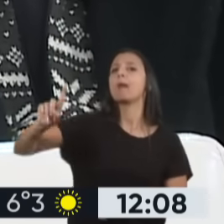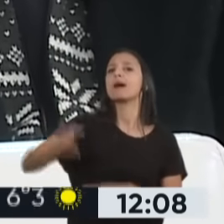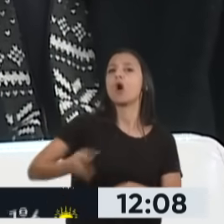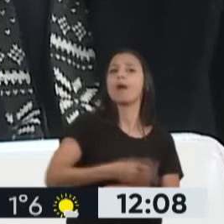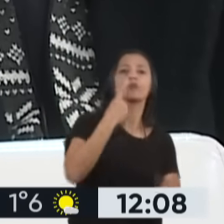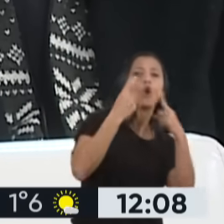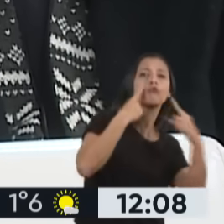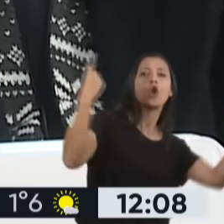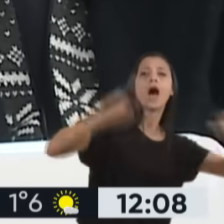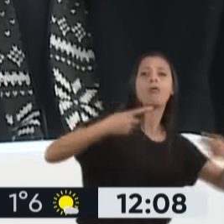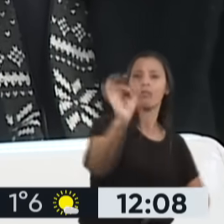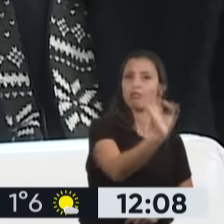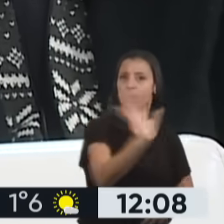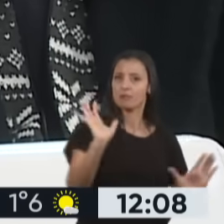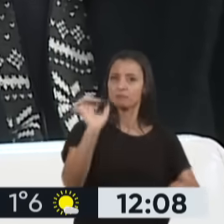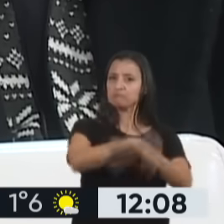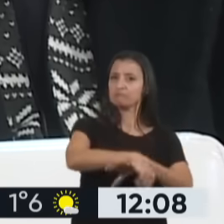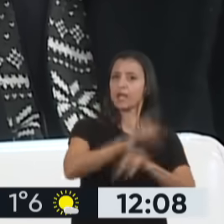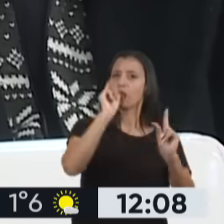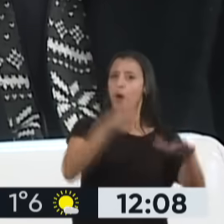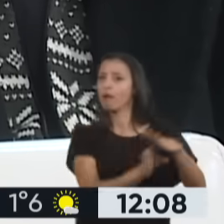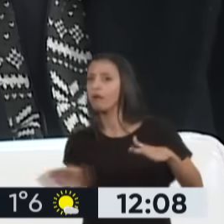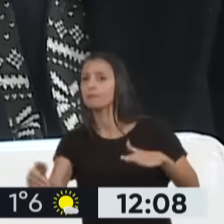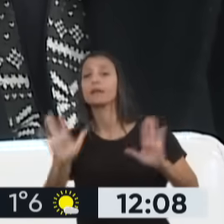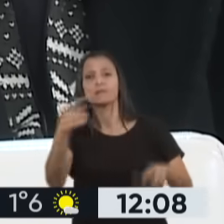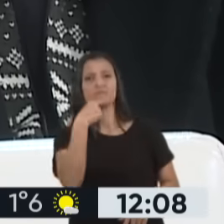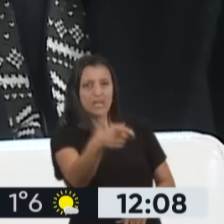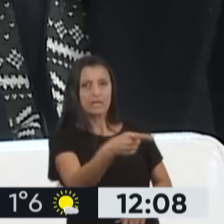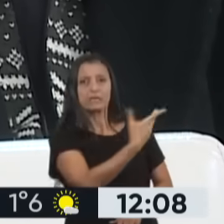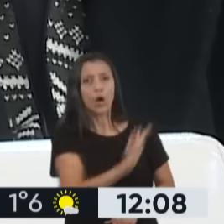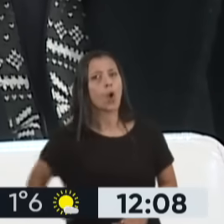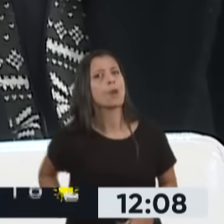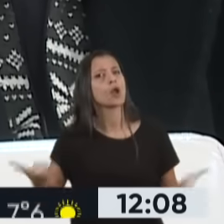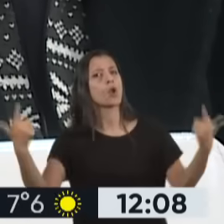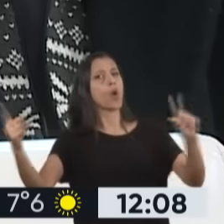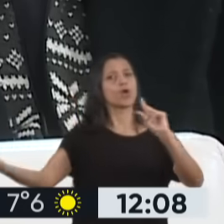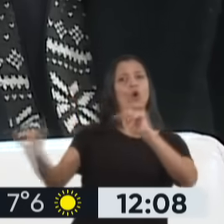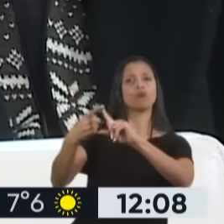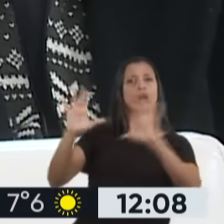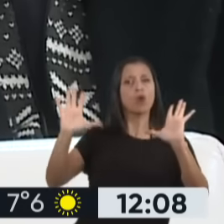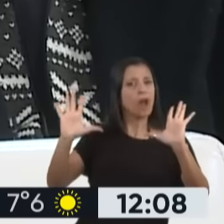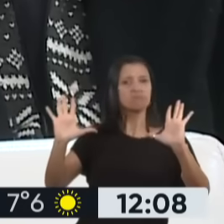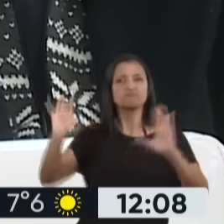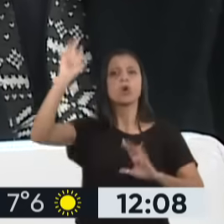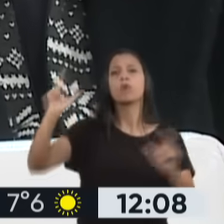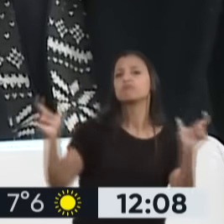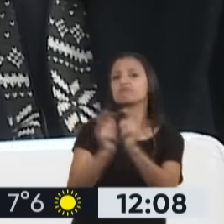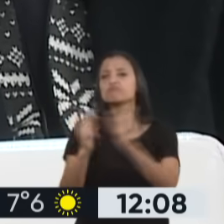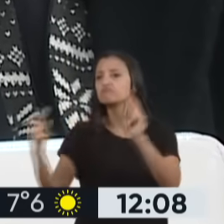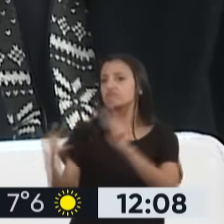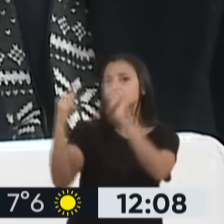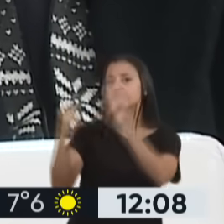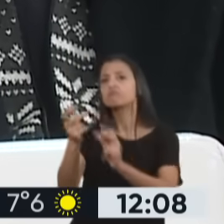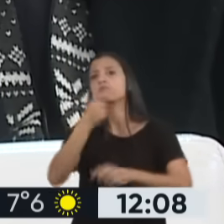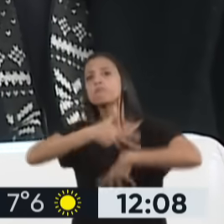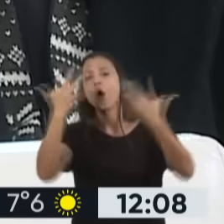habituales de la aduana. Recuerdo. En ese entonces habías dicho que el gobierno no tenía ninguna vinculación con él, salvo encuentros fortuitos en lugares como la